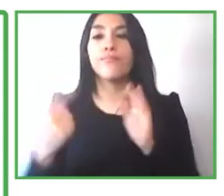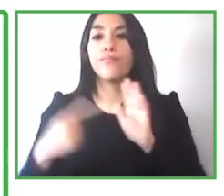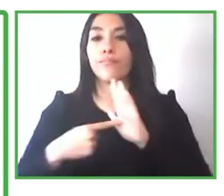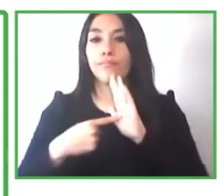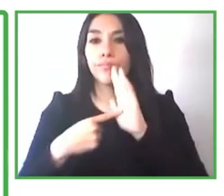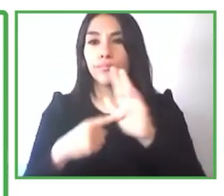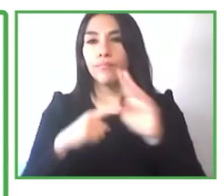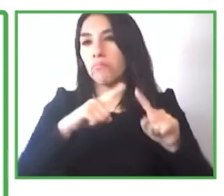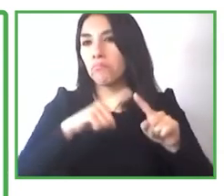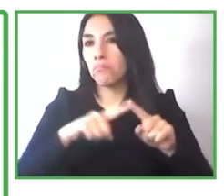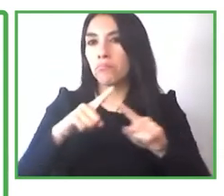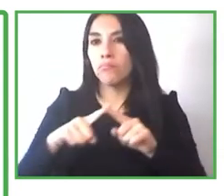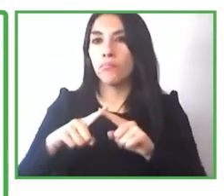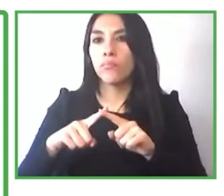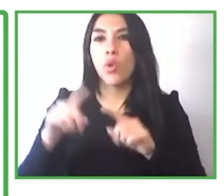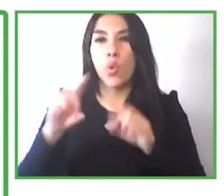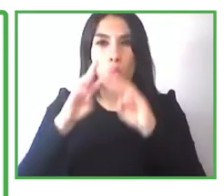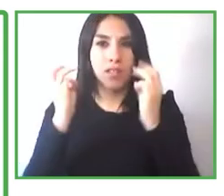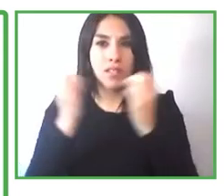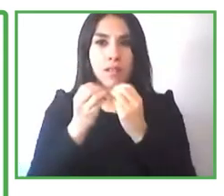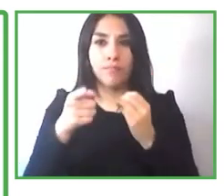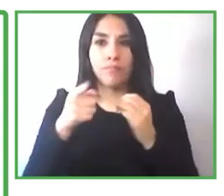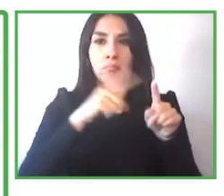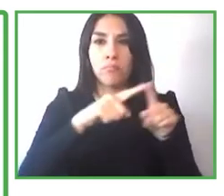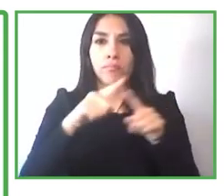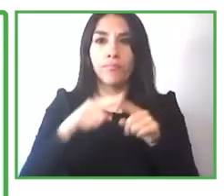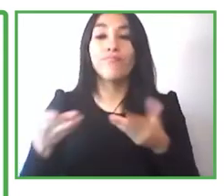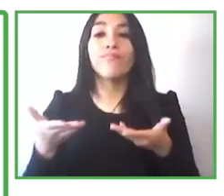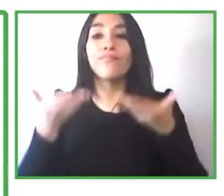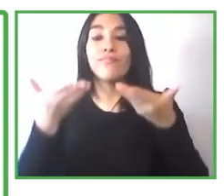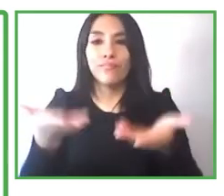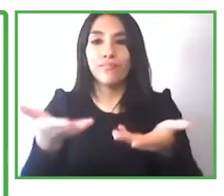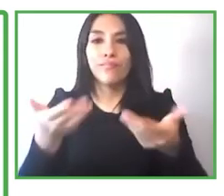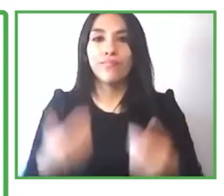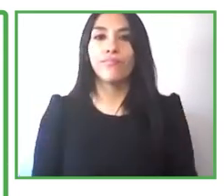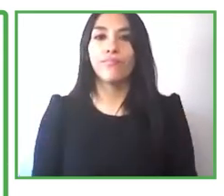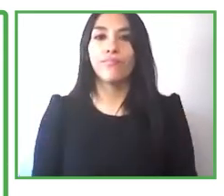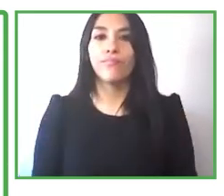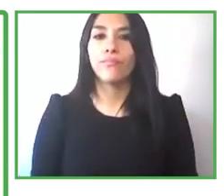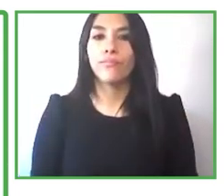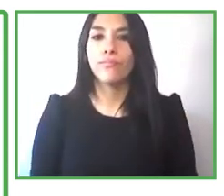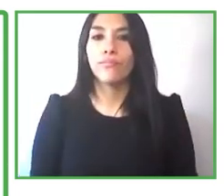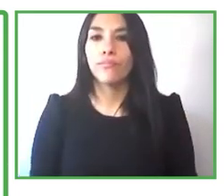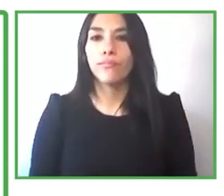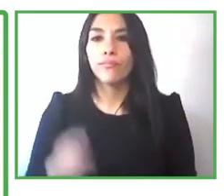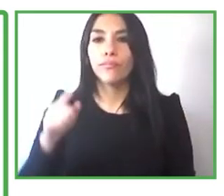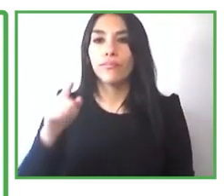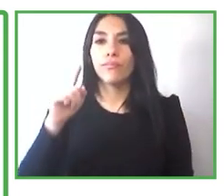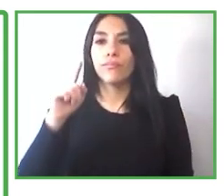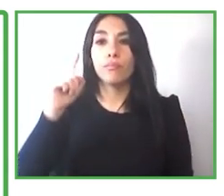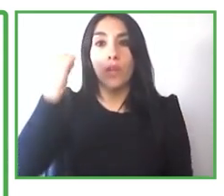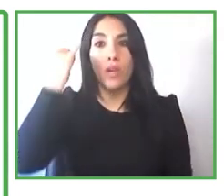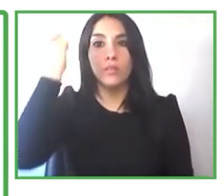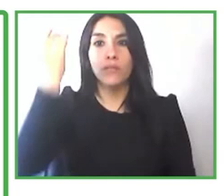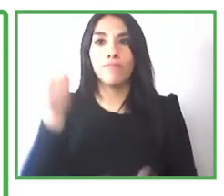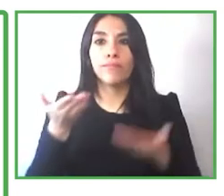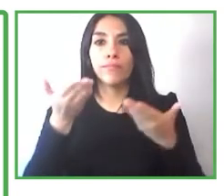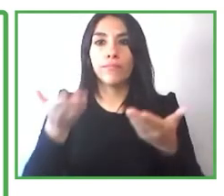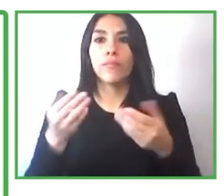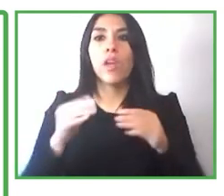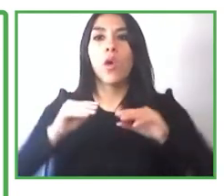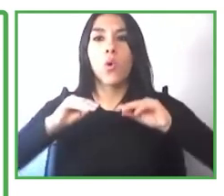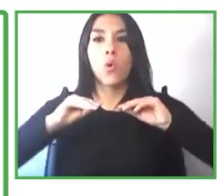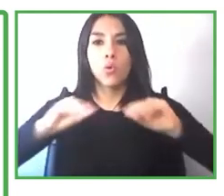todo esto es darle a nuestros estudiantes una educación muy amplia que les va a permitir seguir adelante con